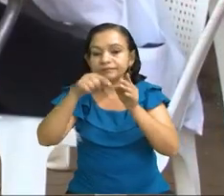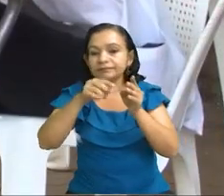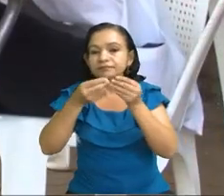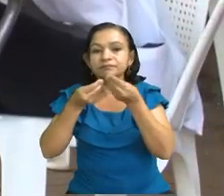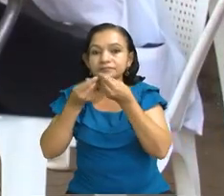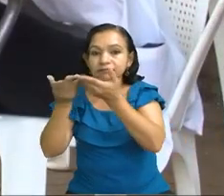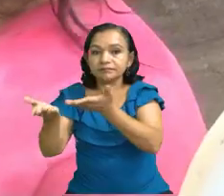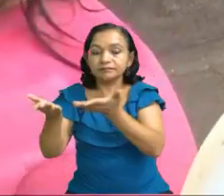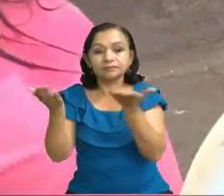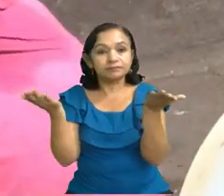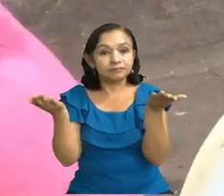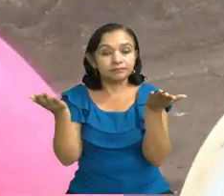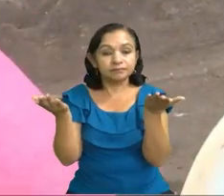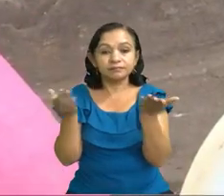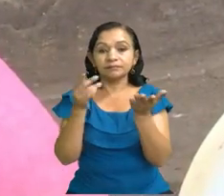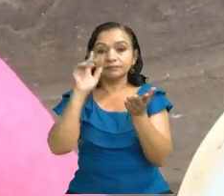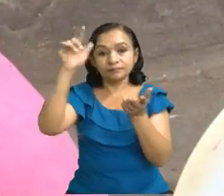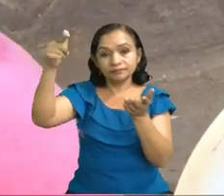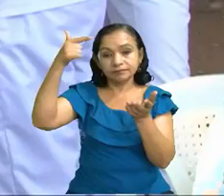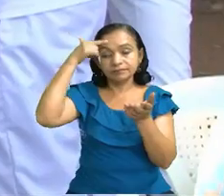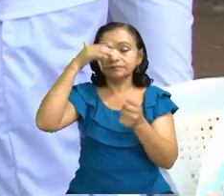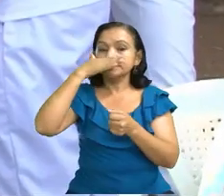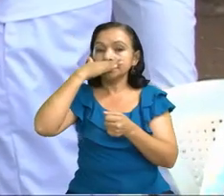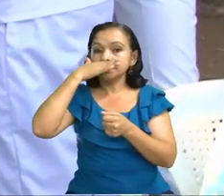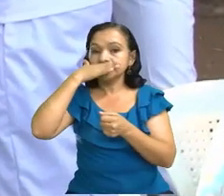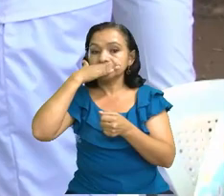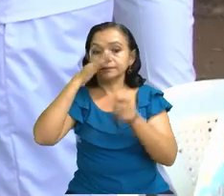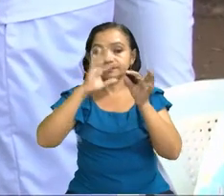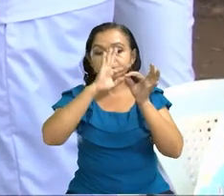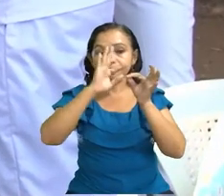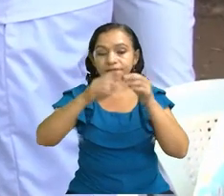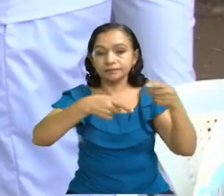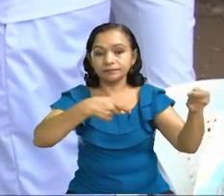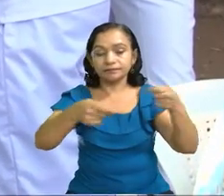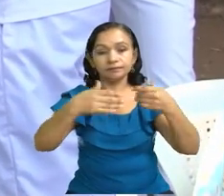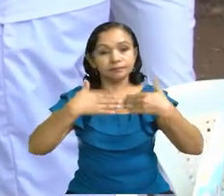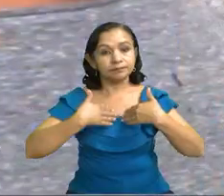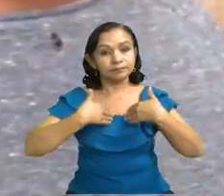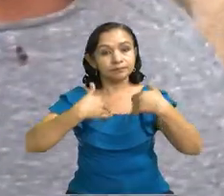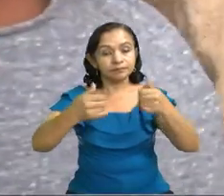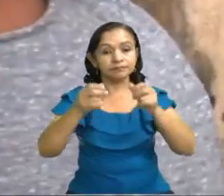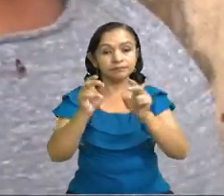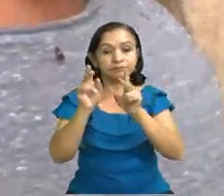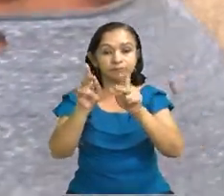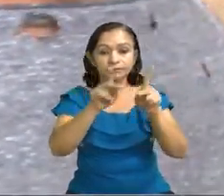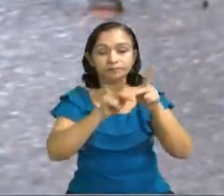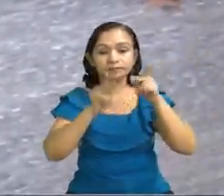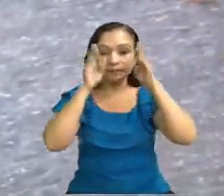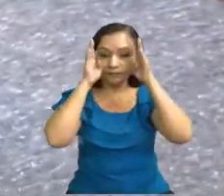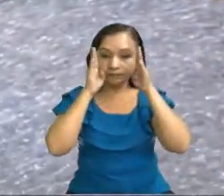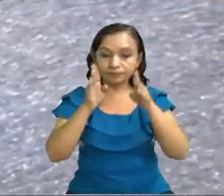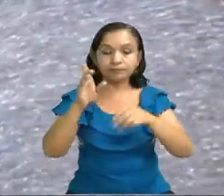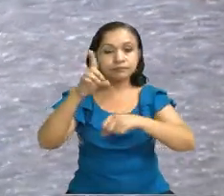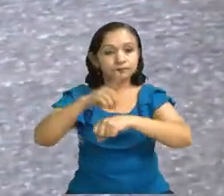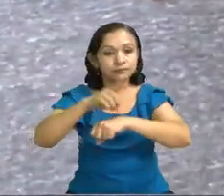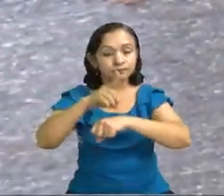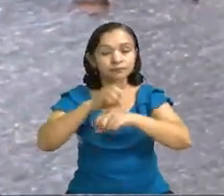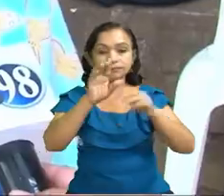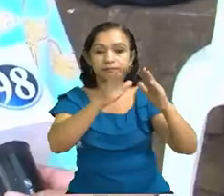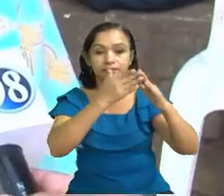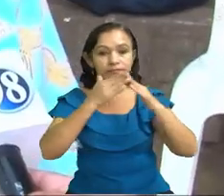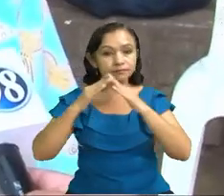través del modelo comunitario, el gobierno sandinista en las ferias de salud garantiza a la población la atención médica en los